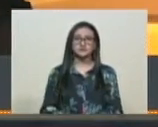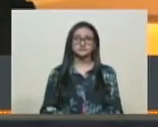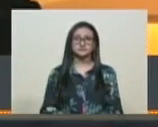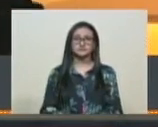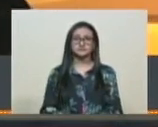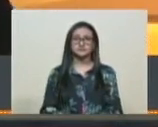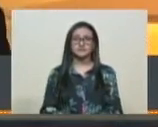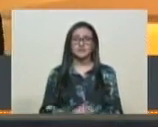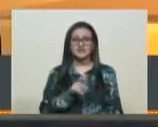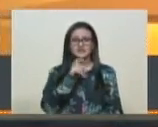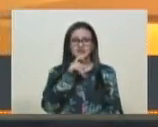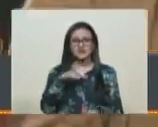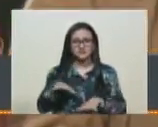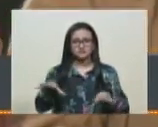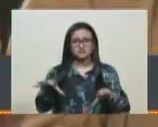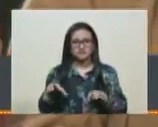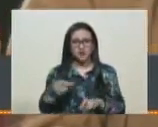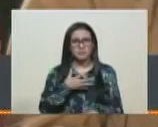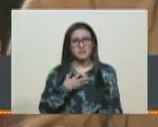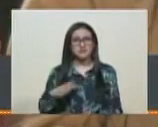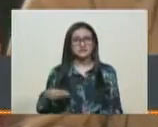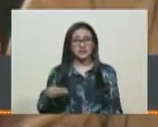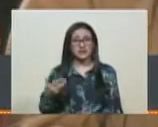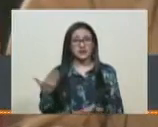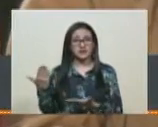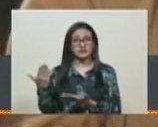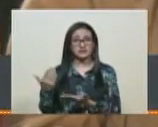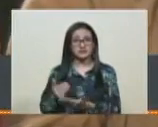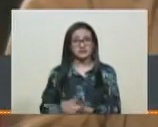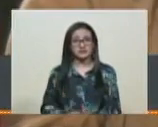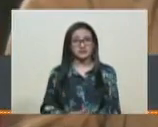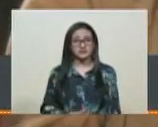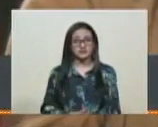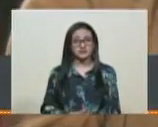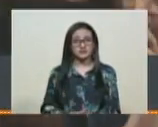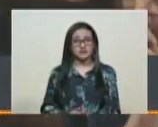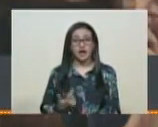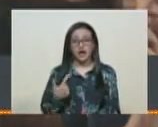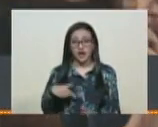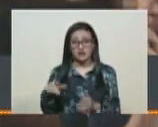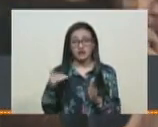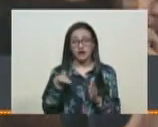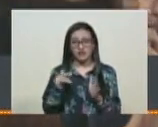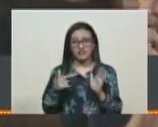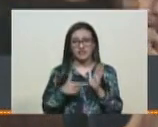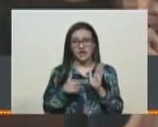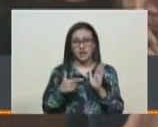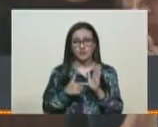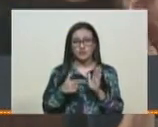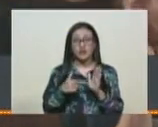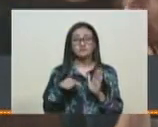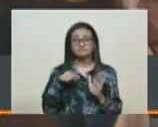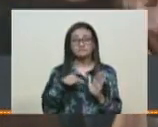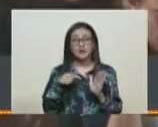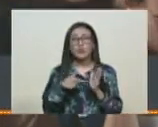Nos convocó el presidente para un ámbito en el cual tenemos deuda, que es la